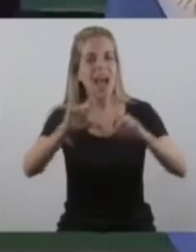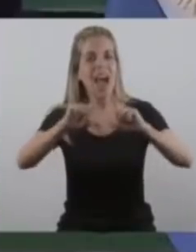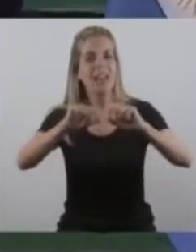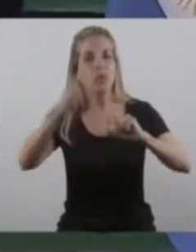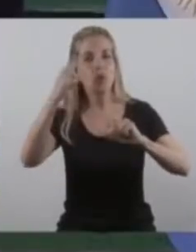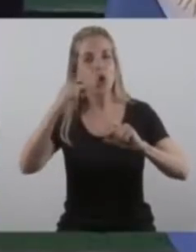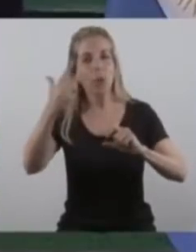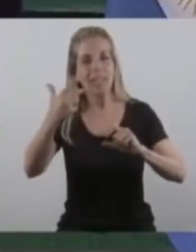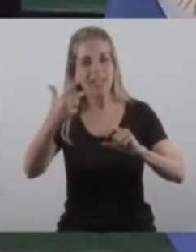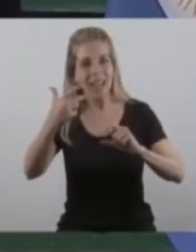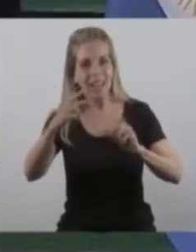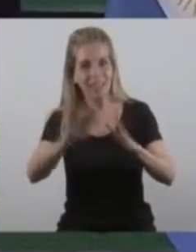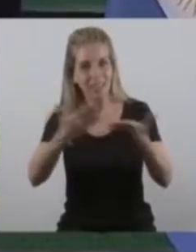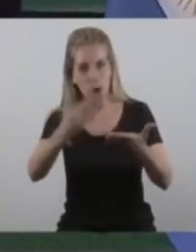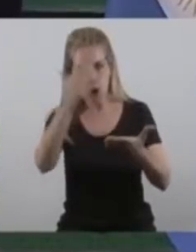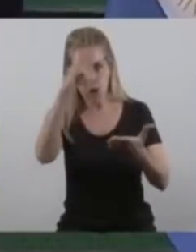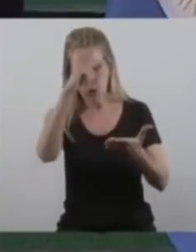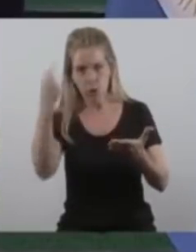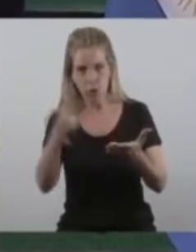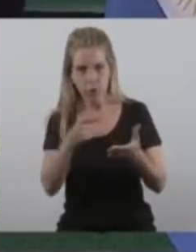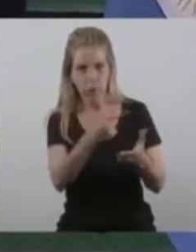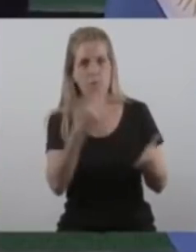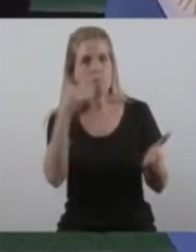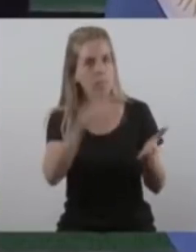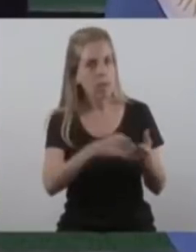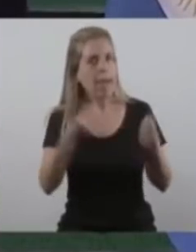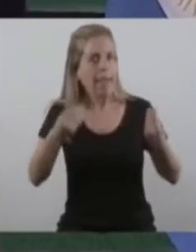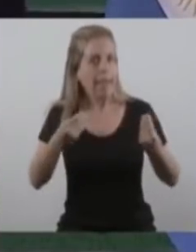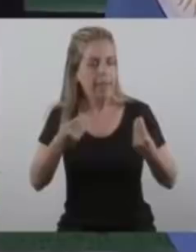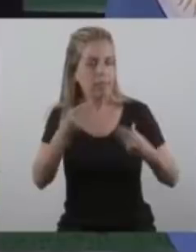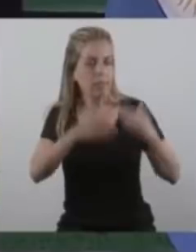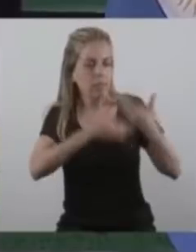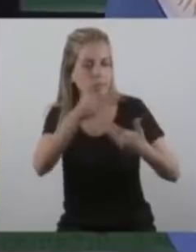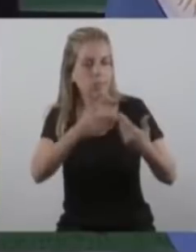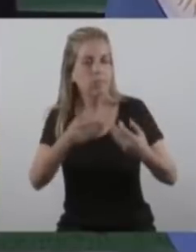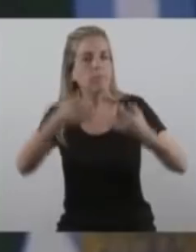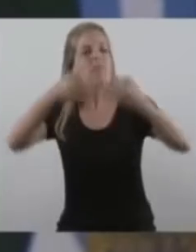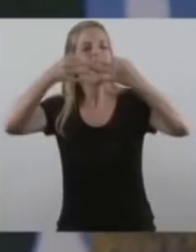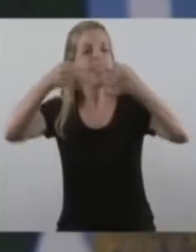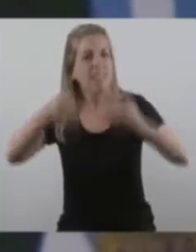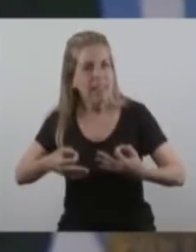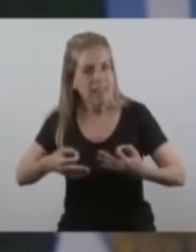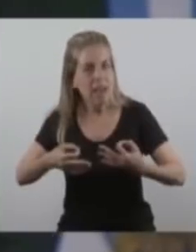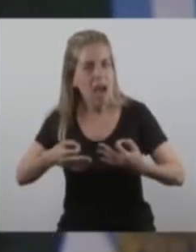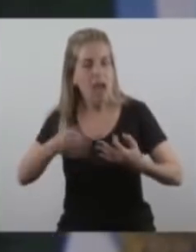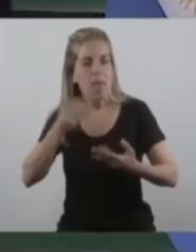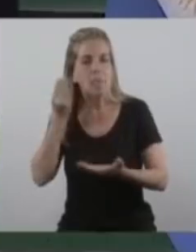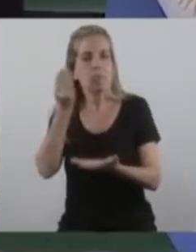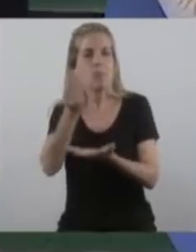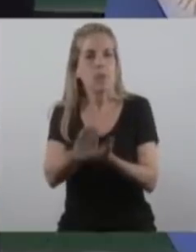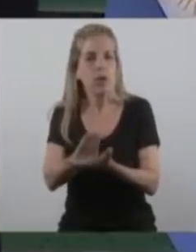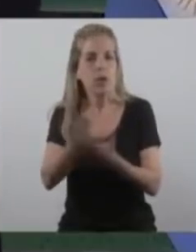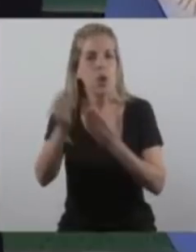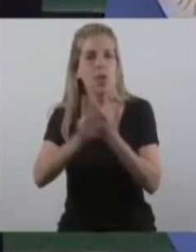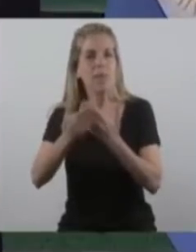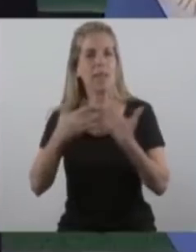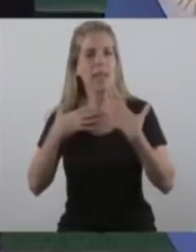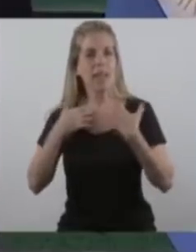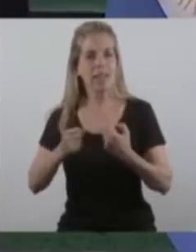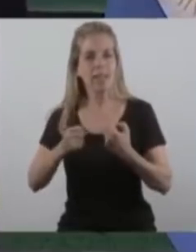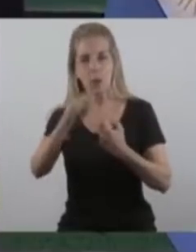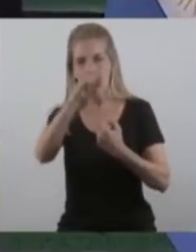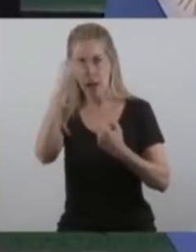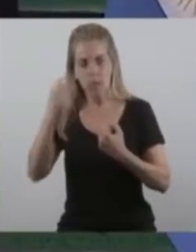Constitución Nacional, prometiendo desempeñar con lealtad y patriotismo el cargo de ministra de Salud de la Nación, cumpliendo